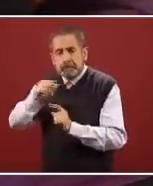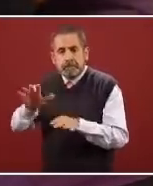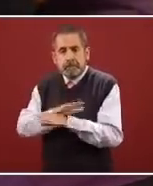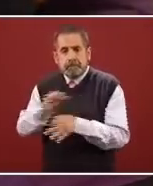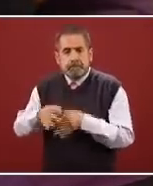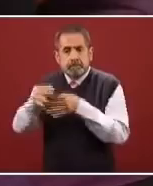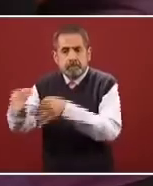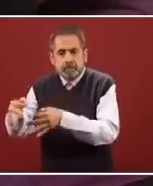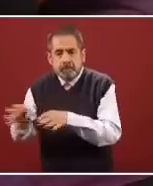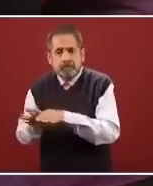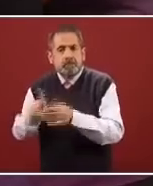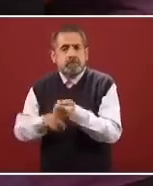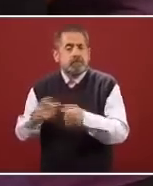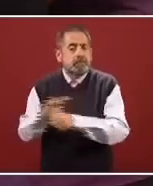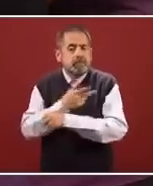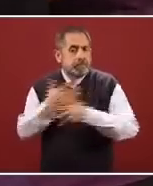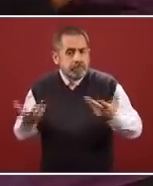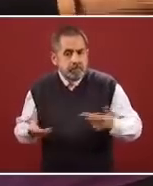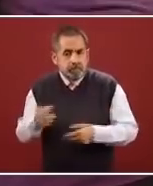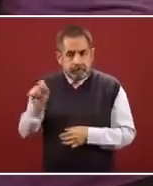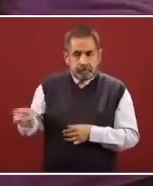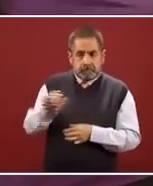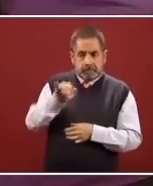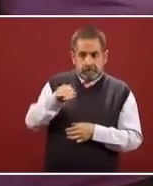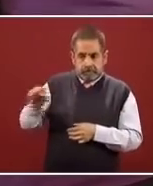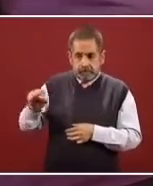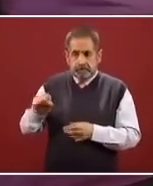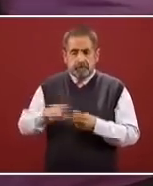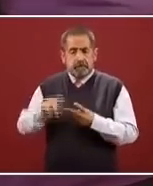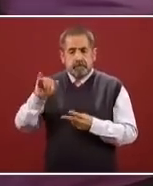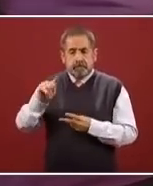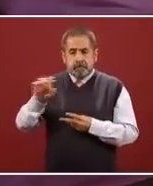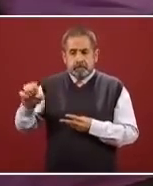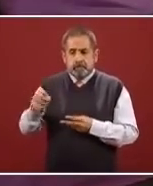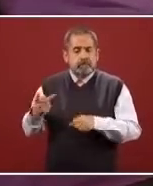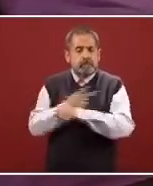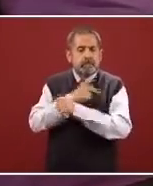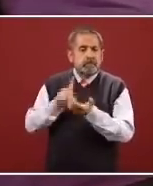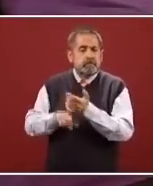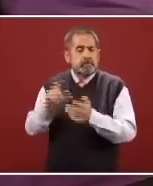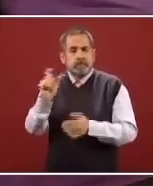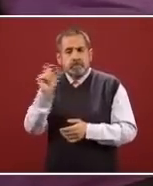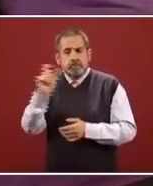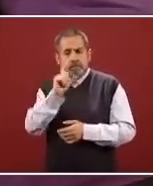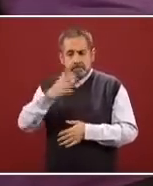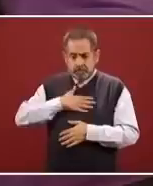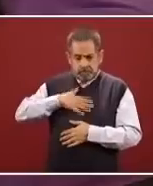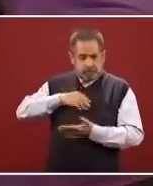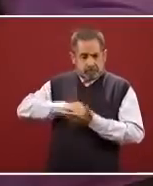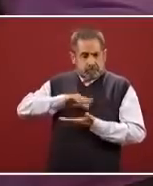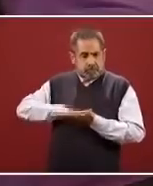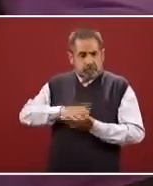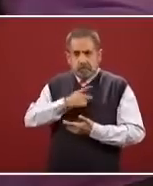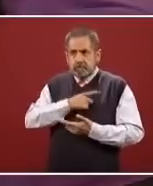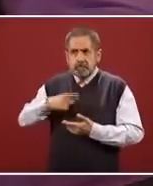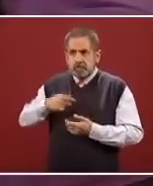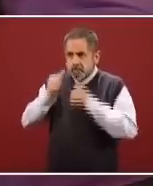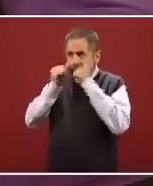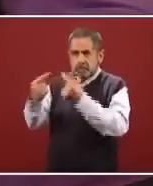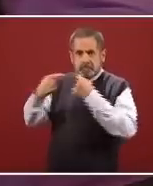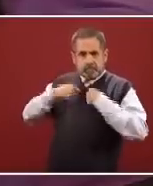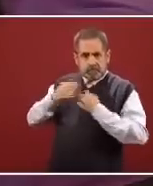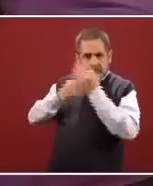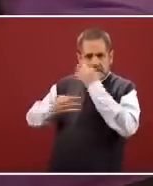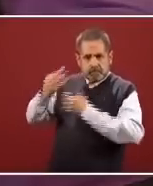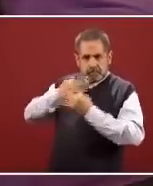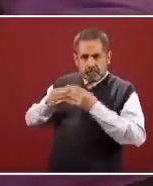IMSS y en el ISSSTE? ¿Se esperarán a que termine esta jornada de sana distancia? ¿O seguirán yendo al IMSS, al ISSSTE, sobre todo